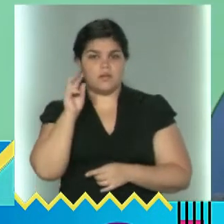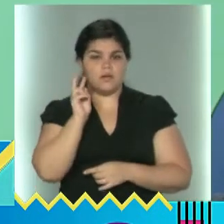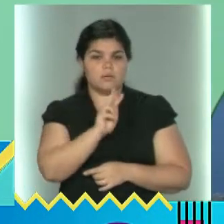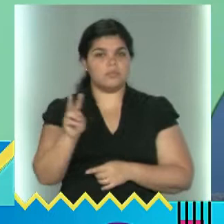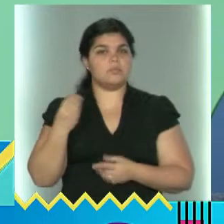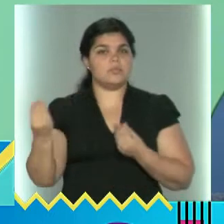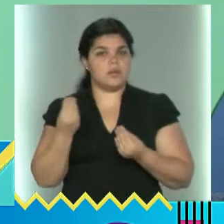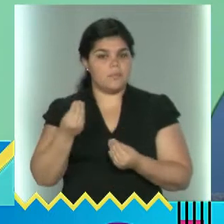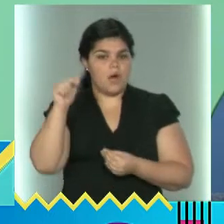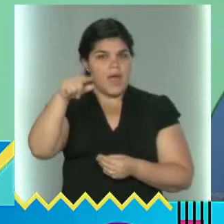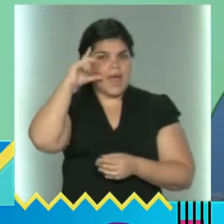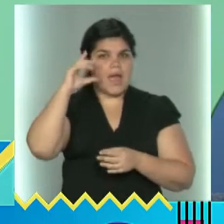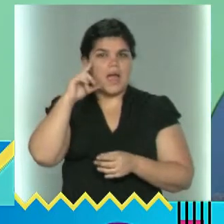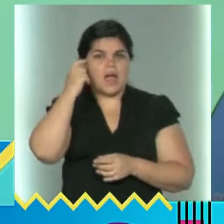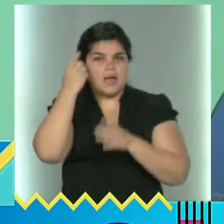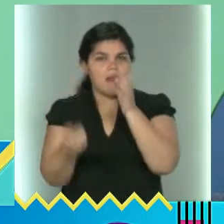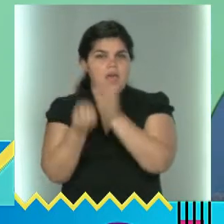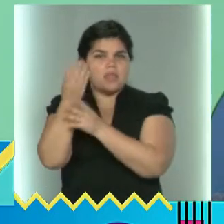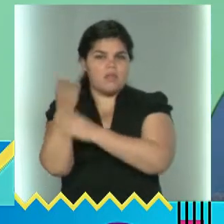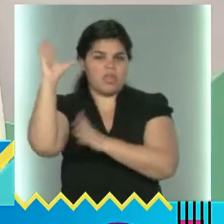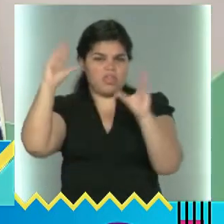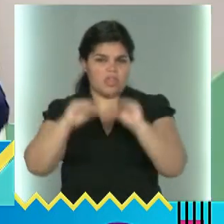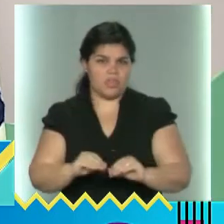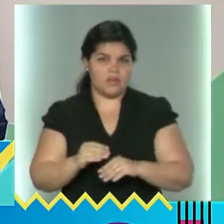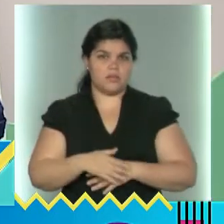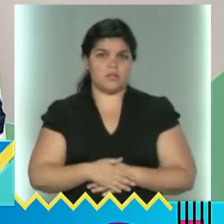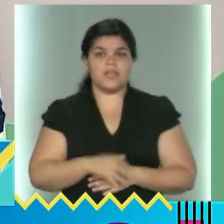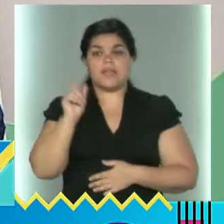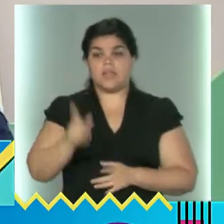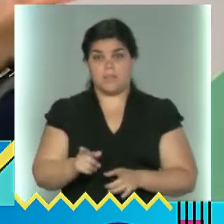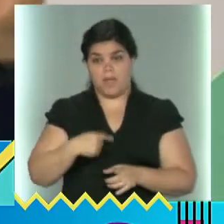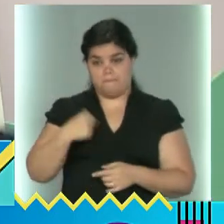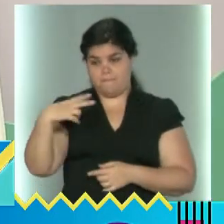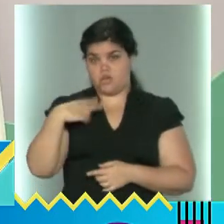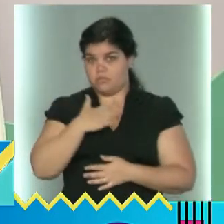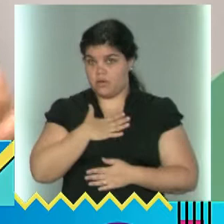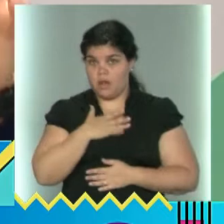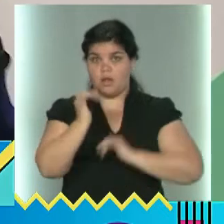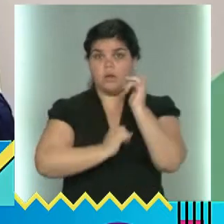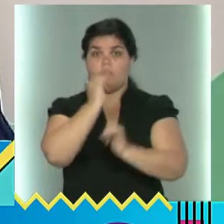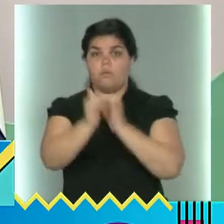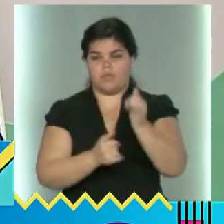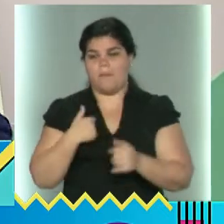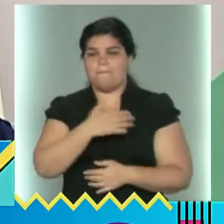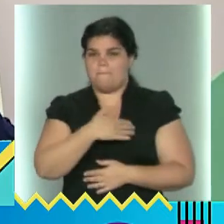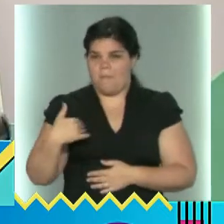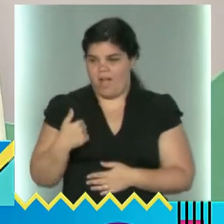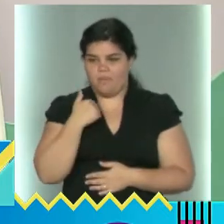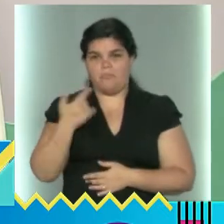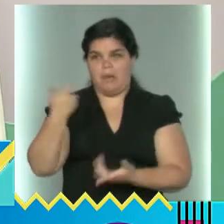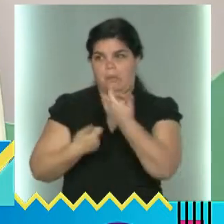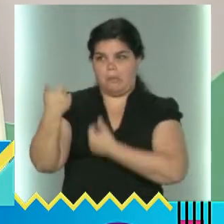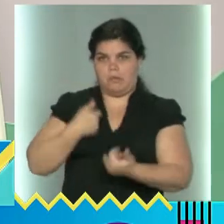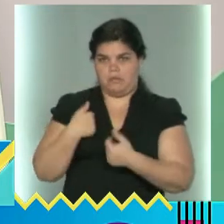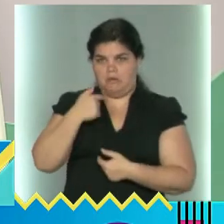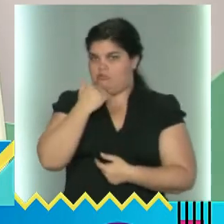escuelas matan la creatividad, ¿no? Sí, lo que hemos visto mucho en... A mí me pasó personalmente que de chico, bueno, es lo que me cuenta mi mamá, porque no tenía mucha conciencia en ese